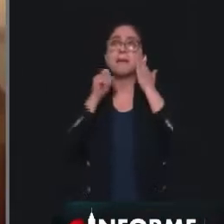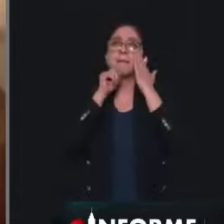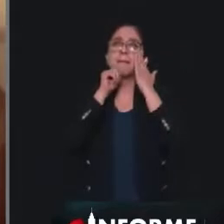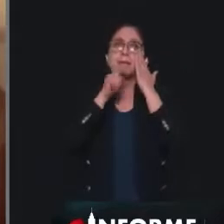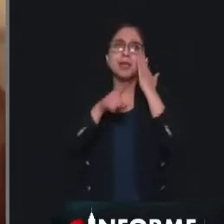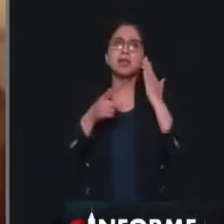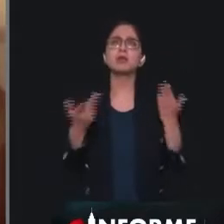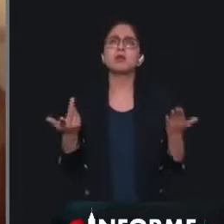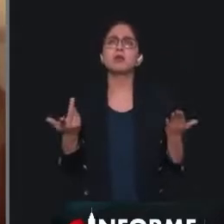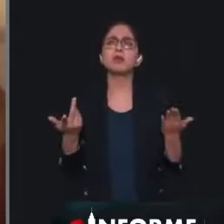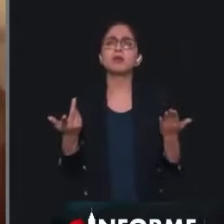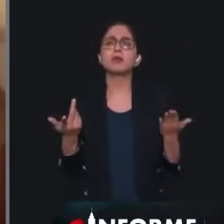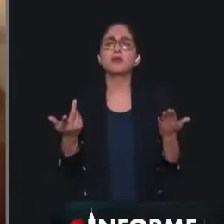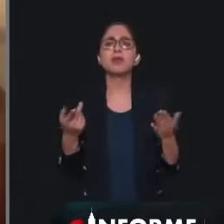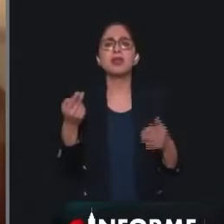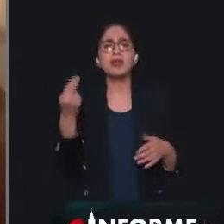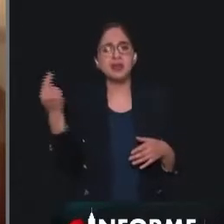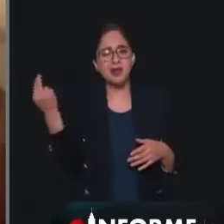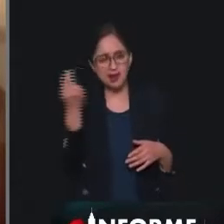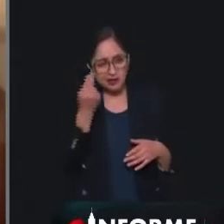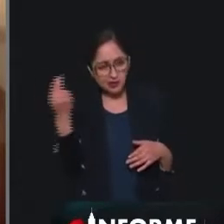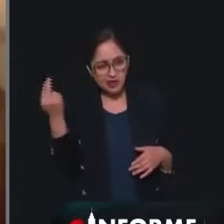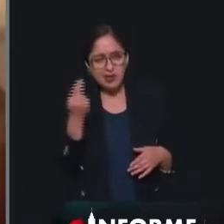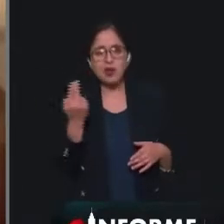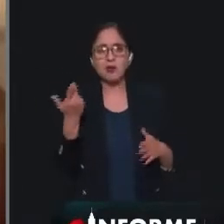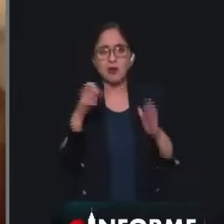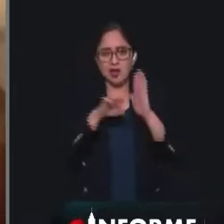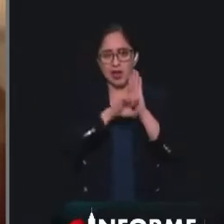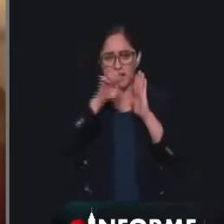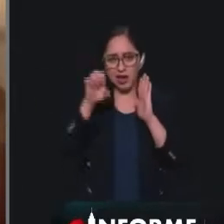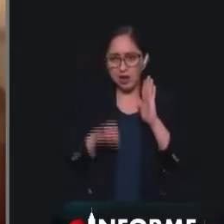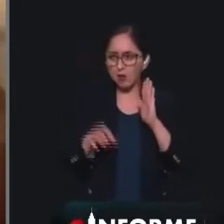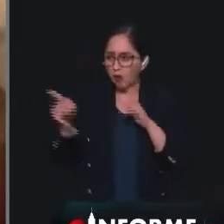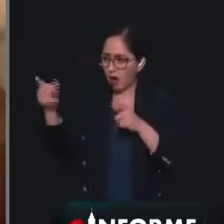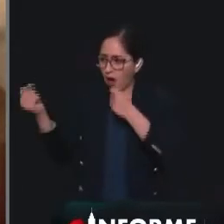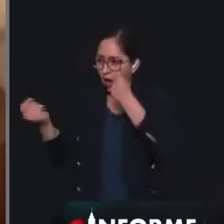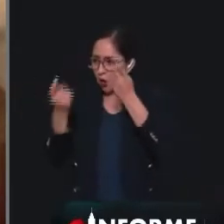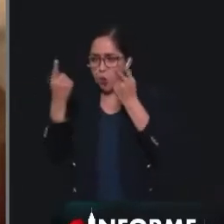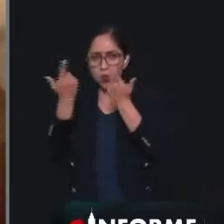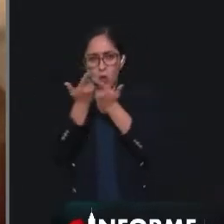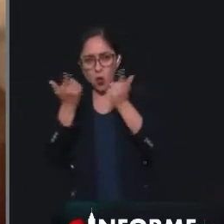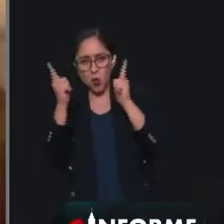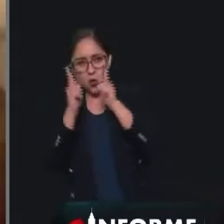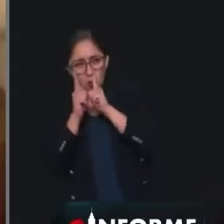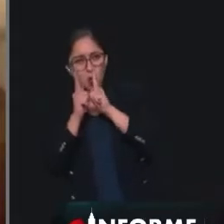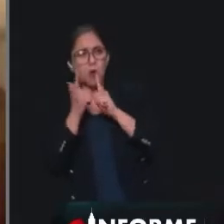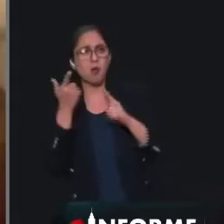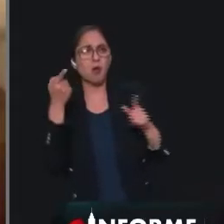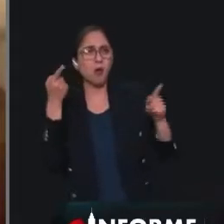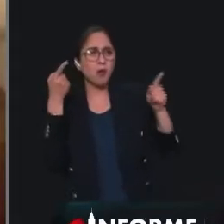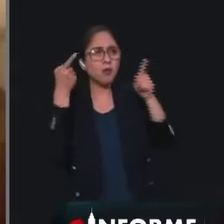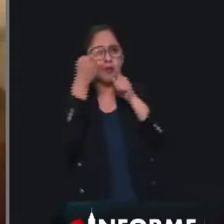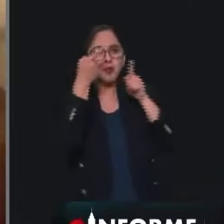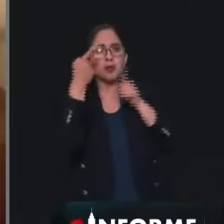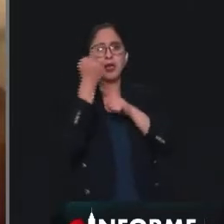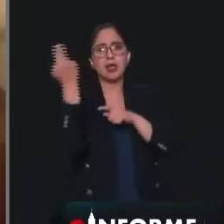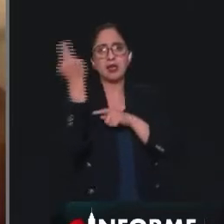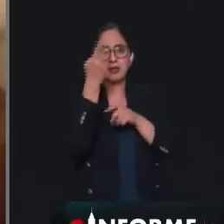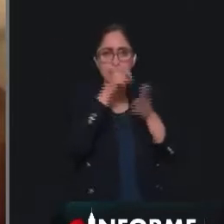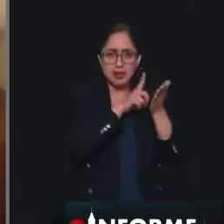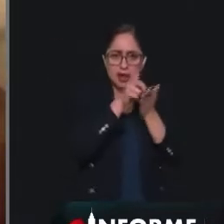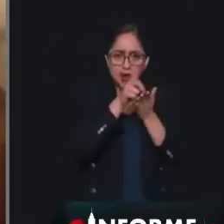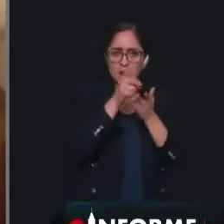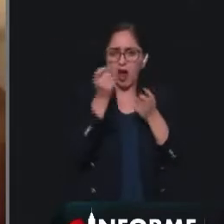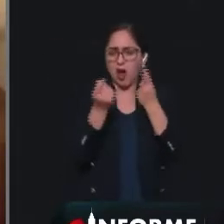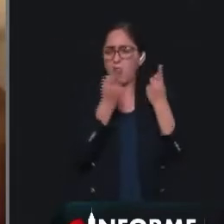digamos, enemistarnos menos con algunos grupos que claman por derechos. Creo que eso sería un enfoque un poco más